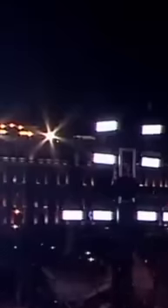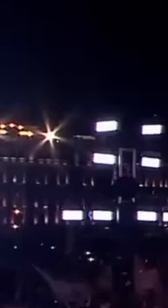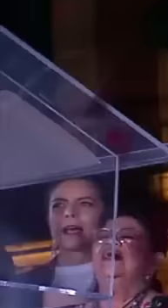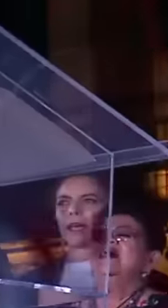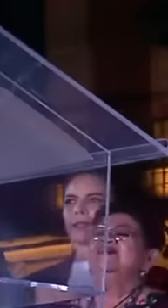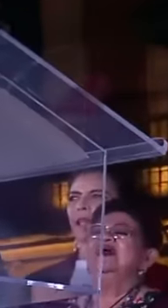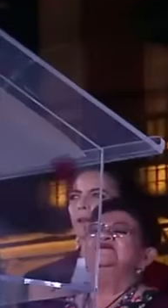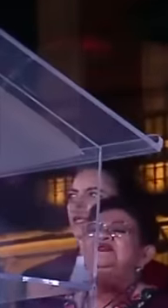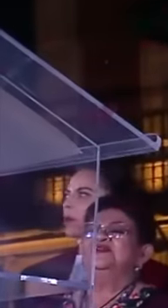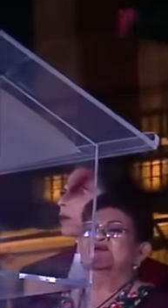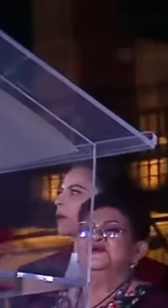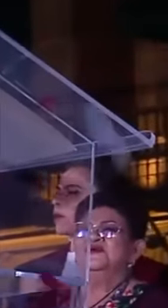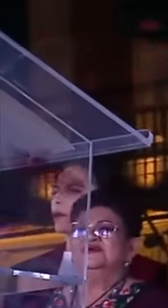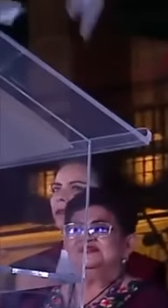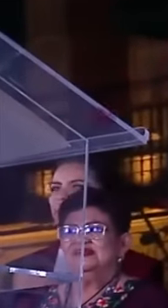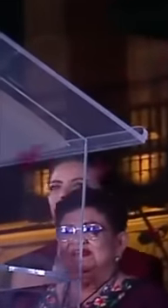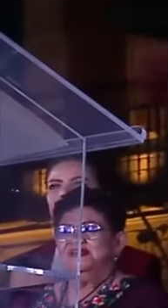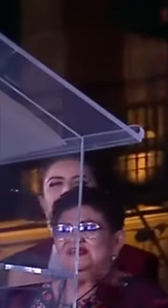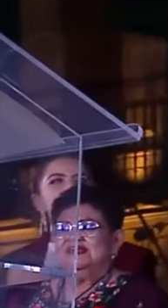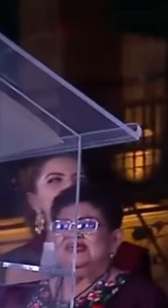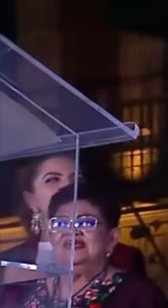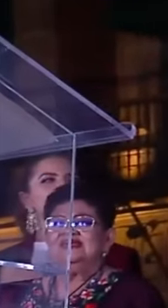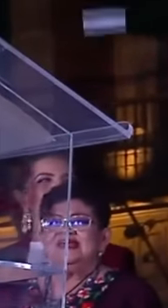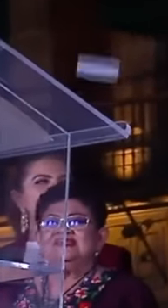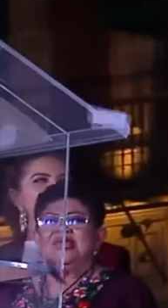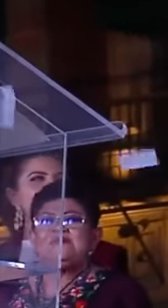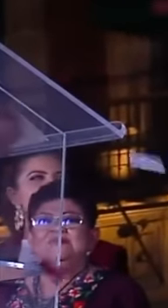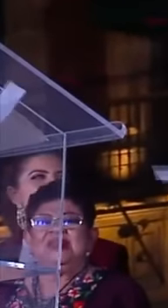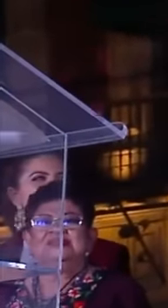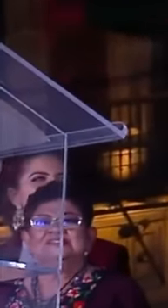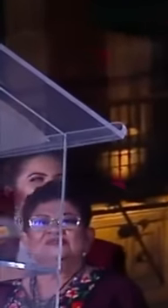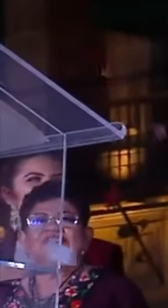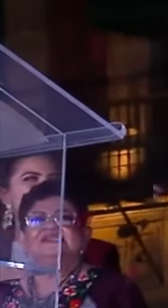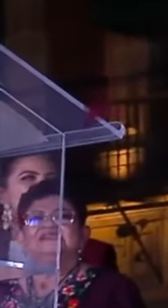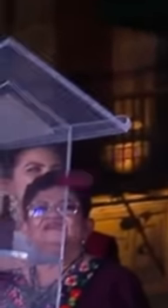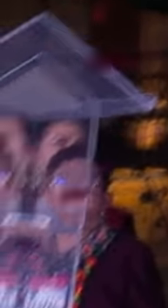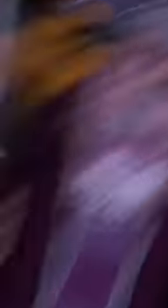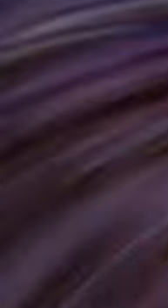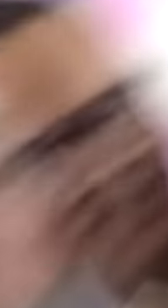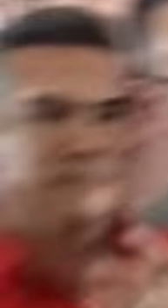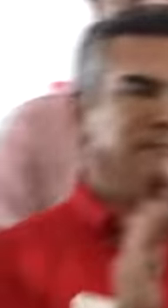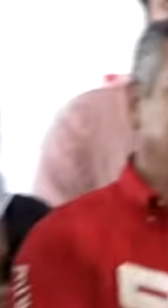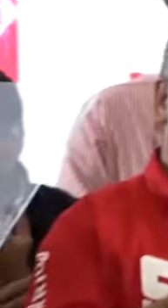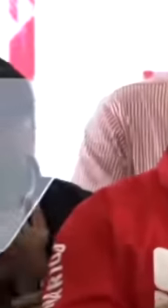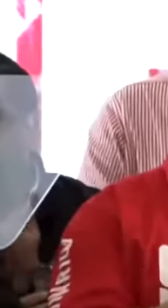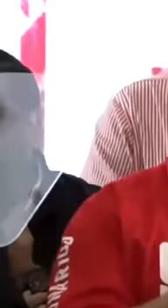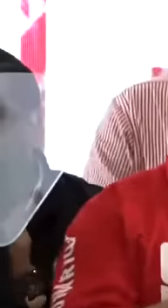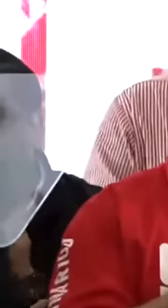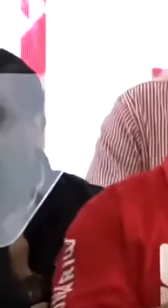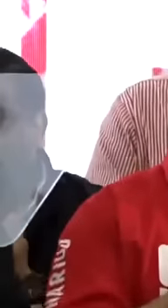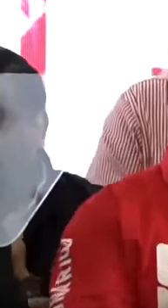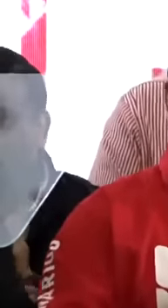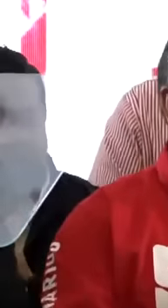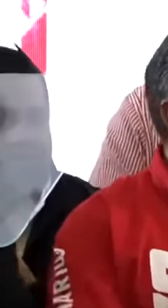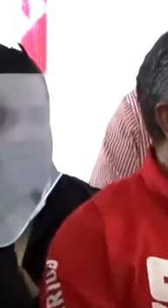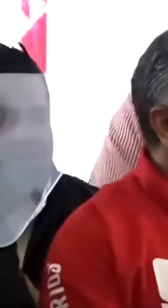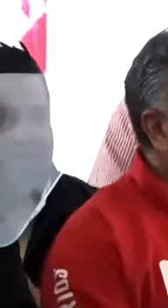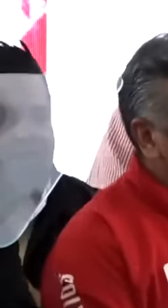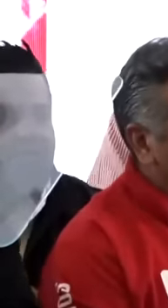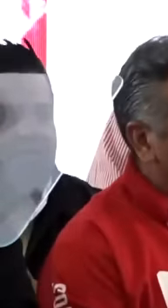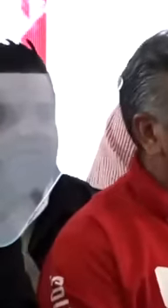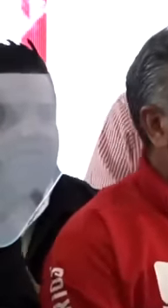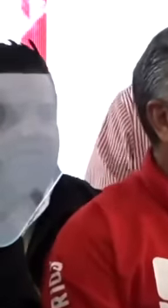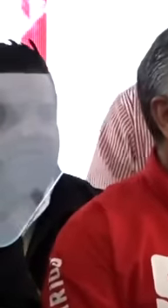de nación, ellos estaban buscando un plan de negocios. Xóchitl